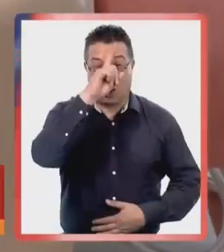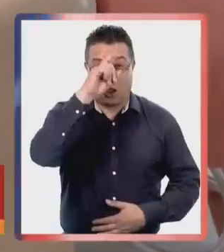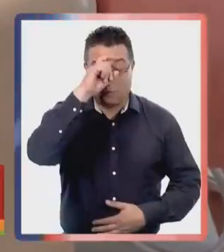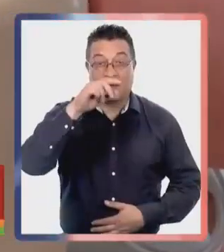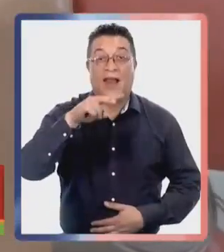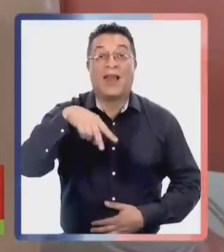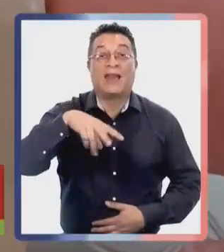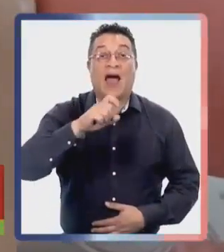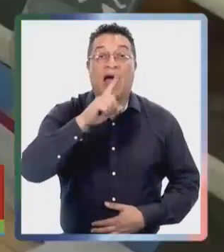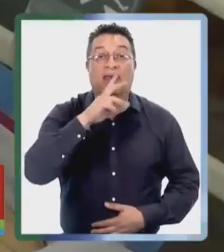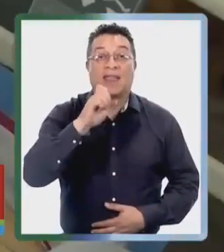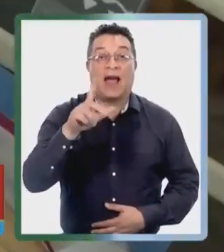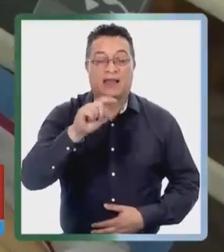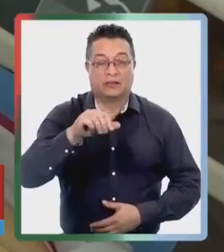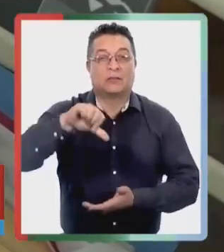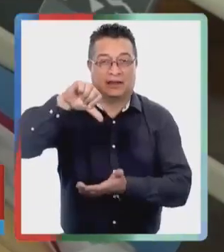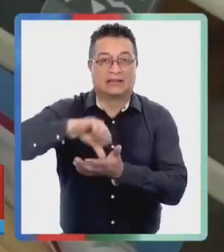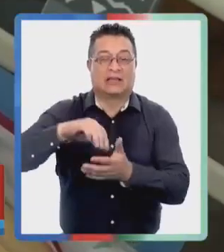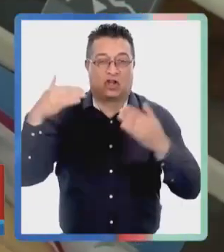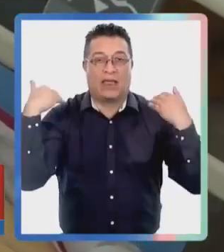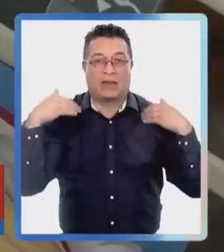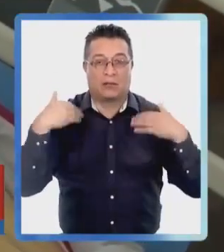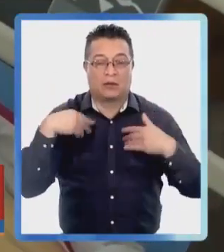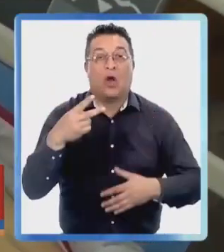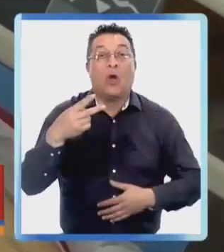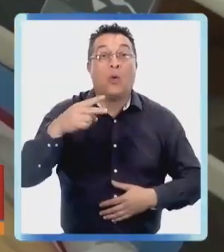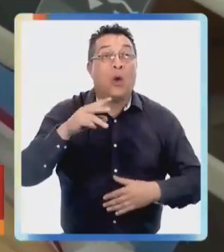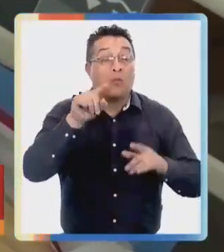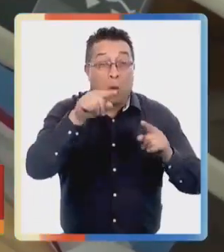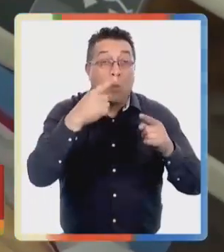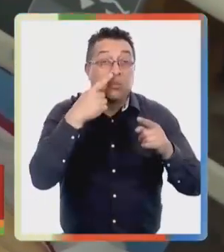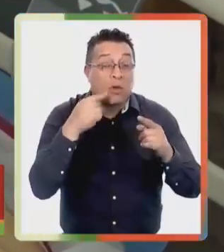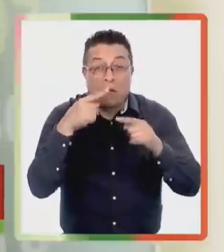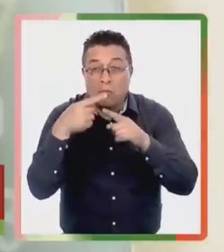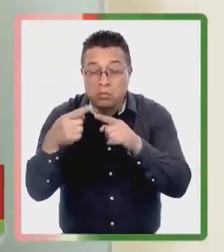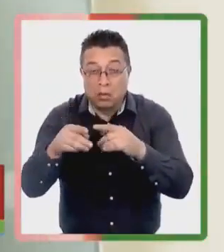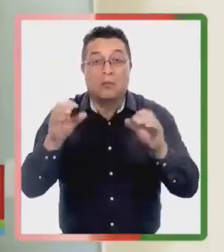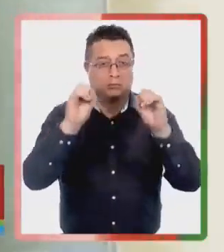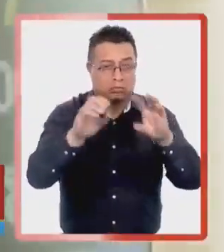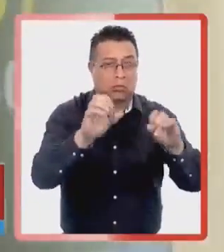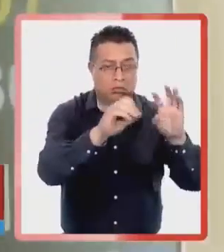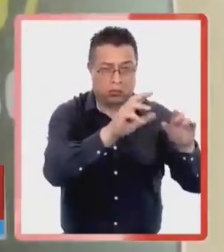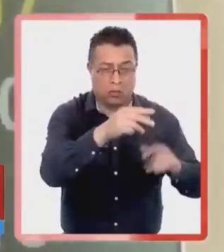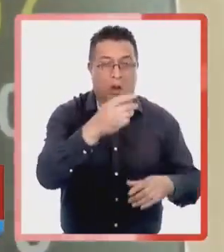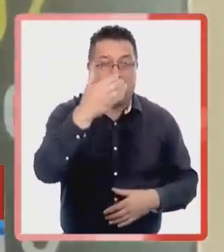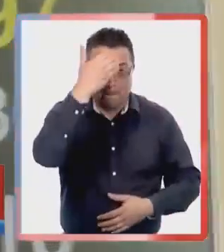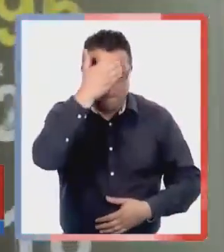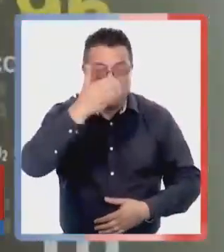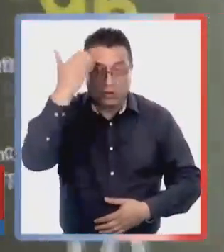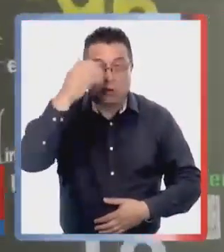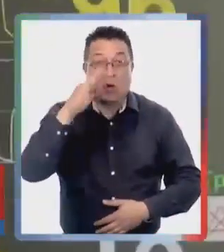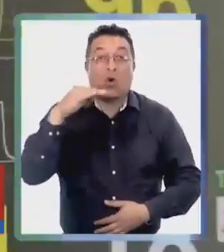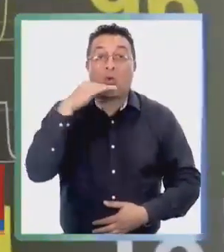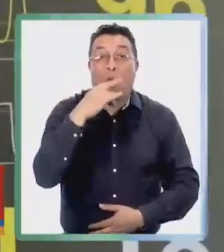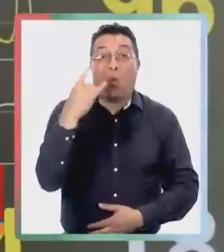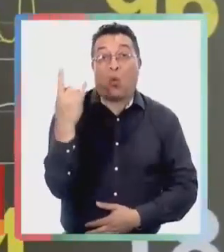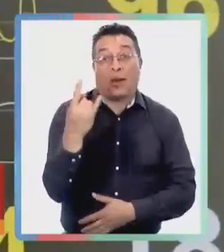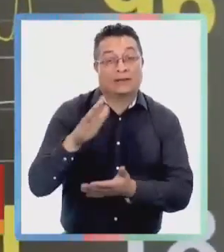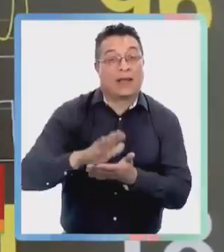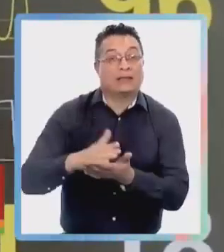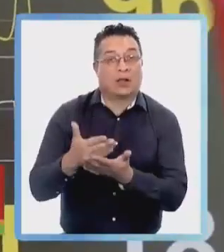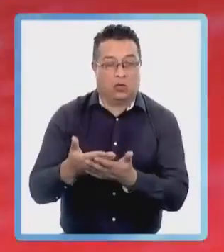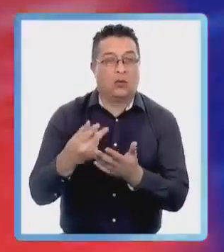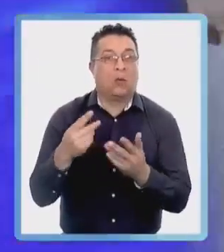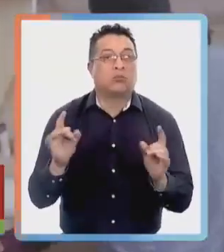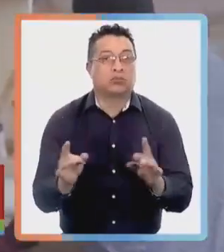El Hospital de Puerto Natales inauguró un centro de entrenamiento y simulación clínica que entregará capacitación a sus profesionales para enfrentar emergencias de